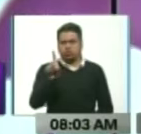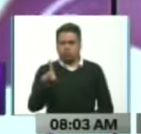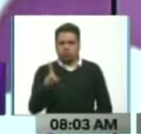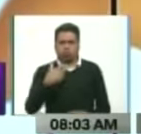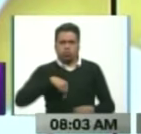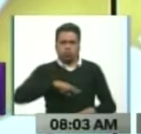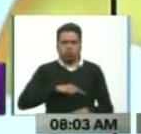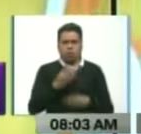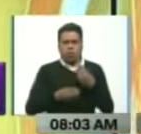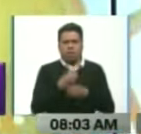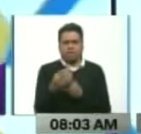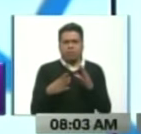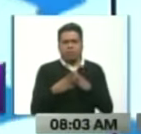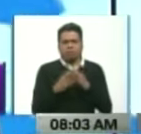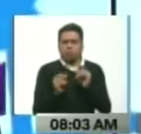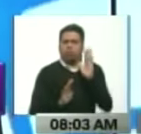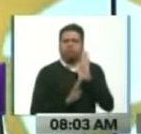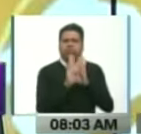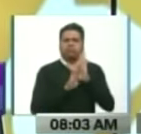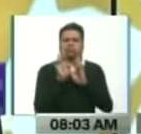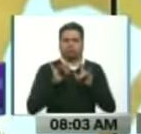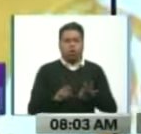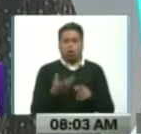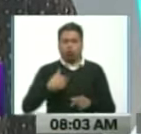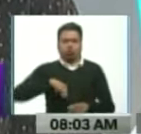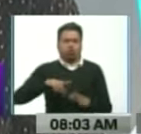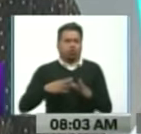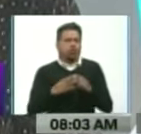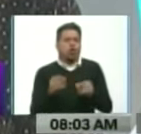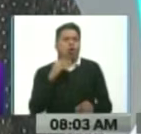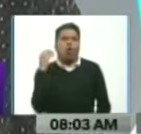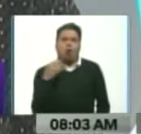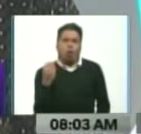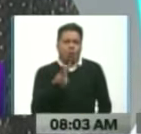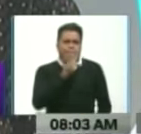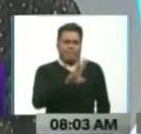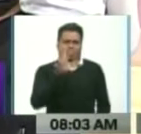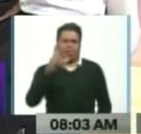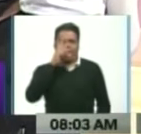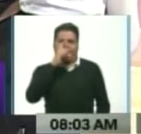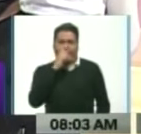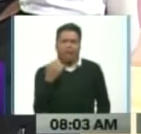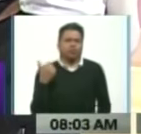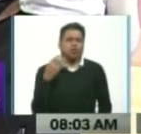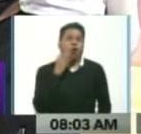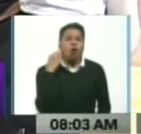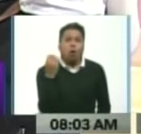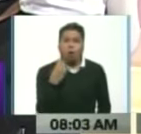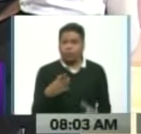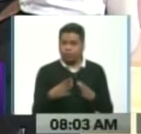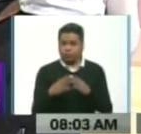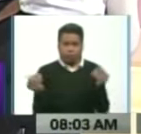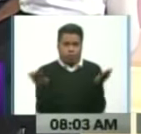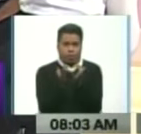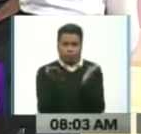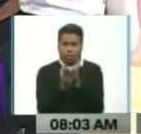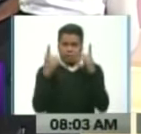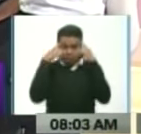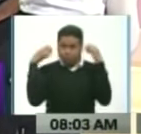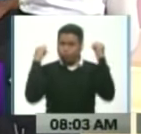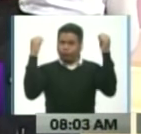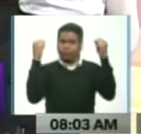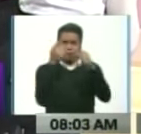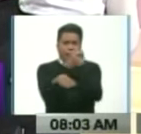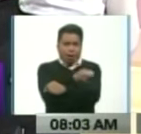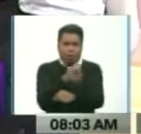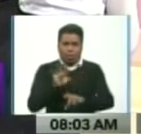desarrollo. Más sin embargo, a medida que vamos, y todos somos jóvenes, ninguno pasa de 23 años y todos son estudiantes. Todos estudiantes. O sea, ninguno todavía es profesional. No,